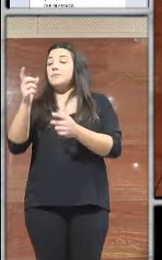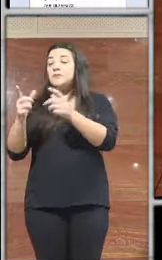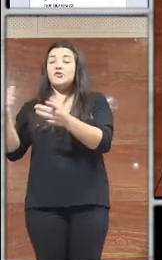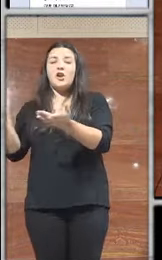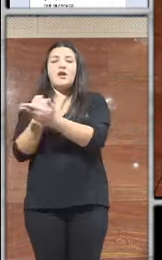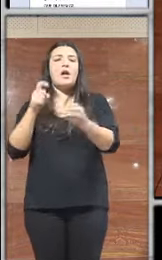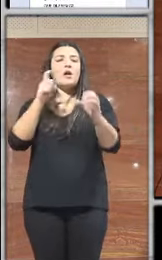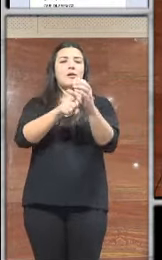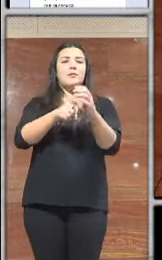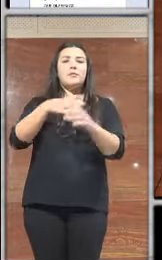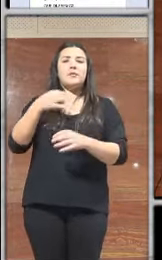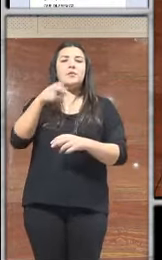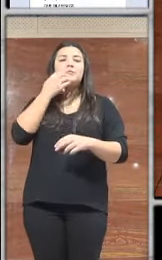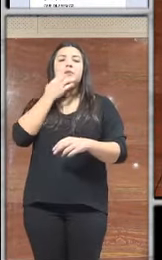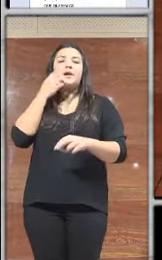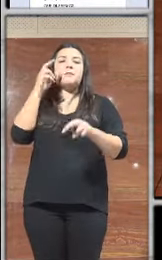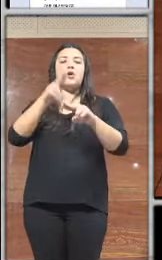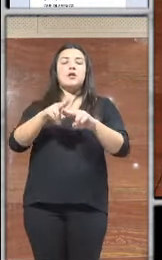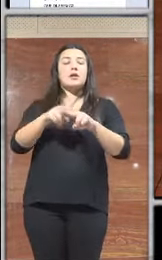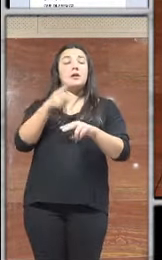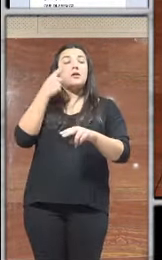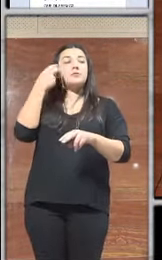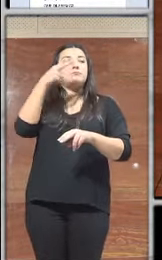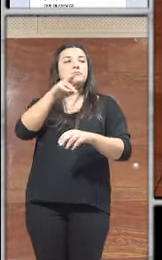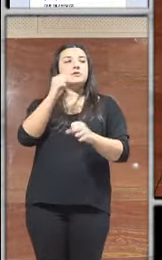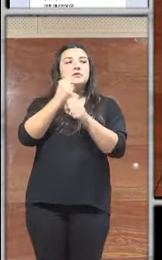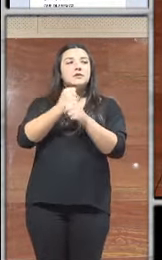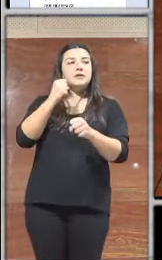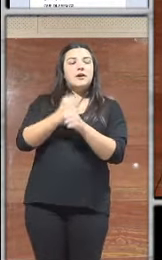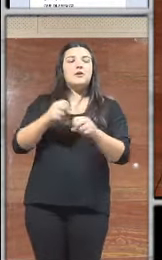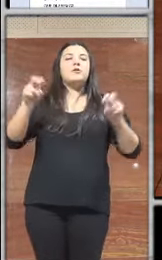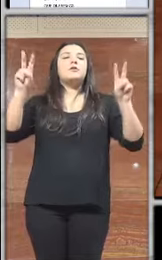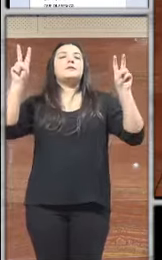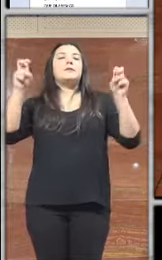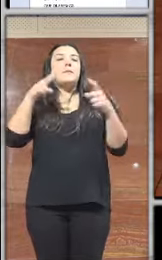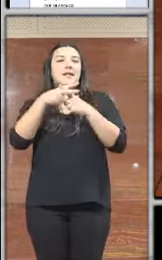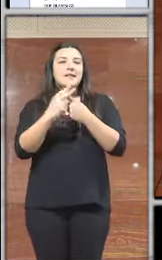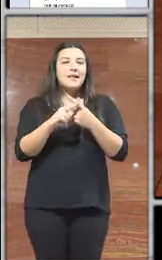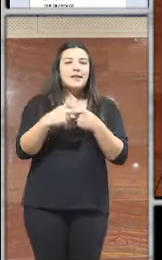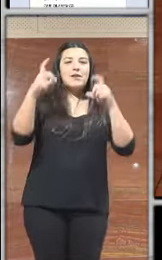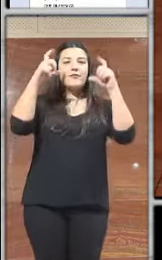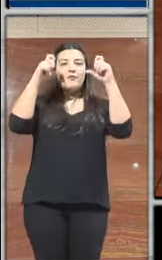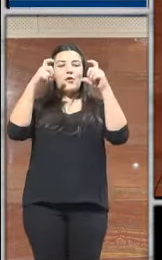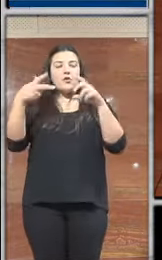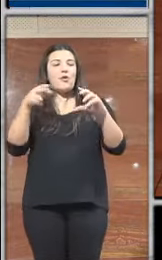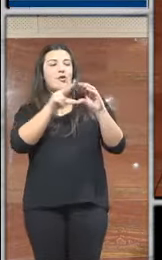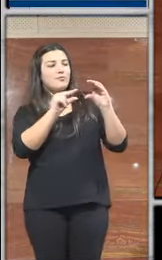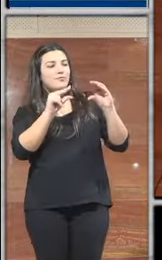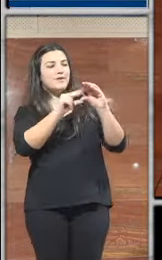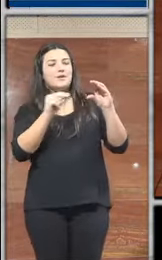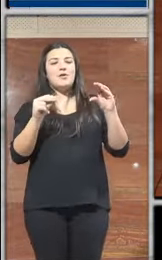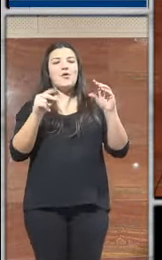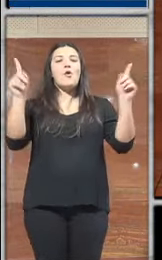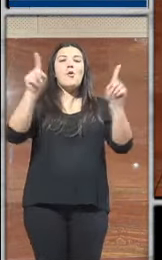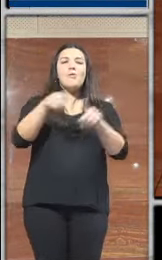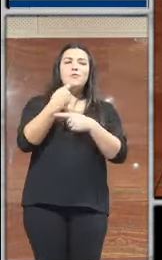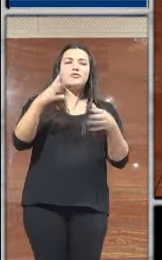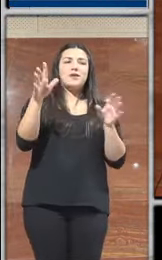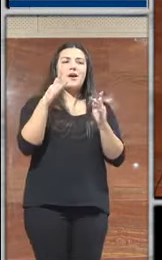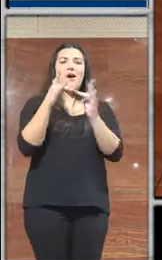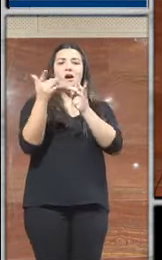visto que están trabajando a través de las fotos, del vídeo, de la interacción con la música y